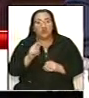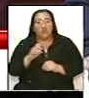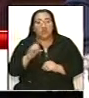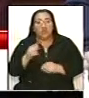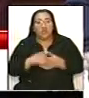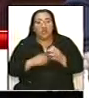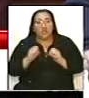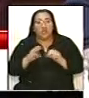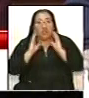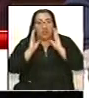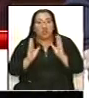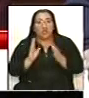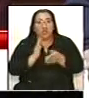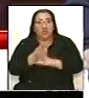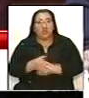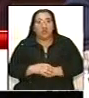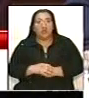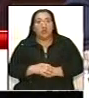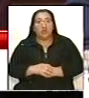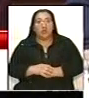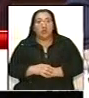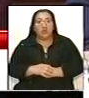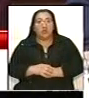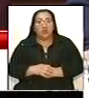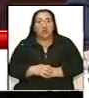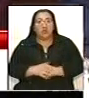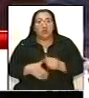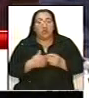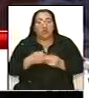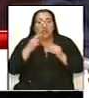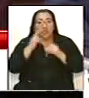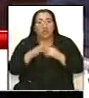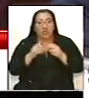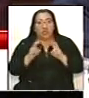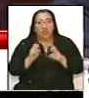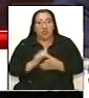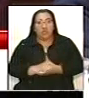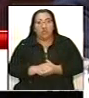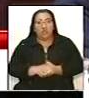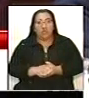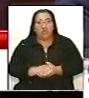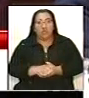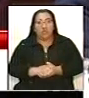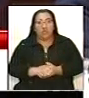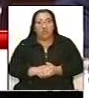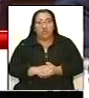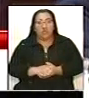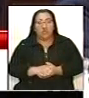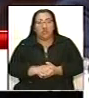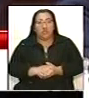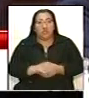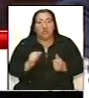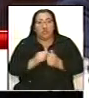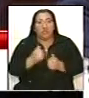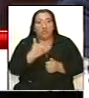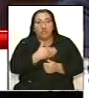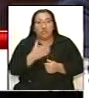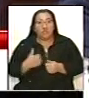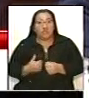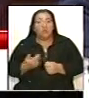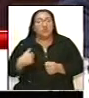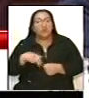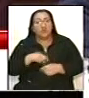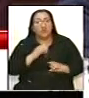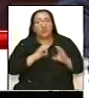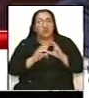me llama a mí a intervenir, y por eso, con todo el respeto del caso a través de la presidencia, yo creo que acá estamos hablando